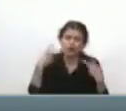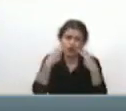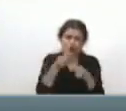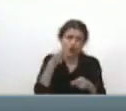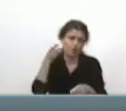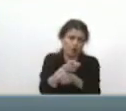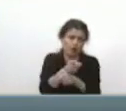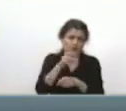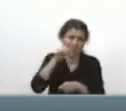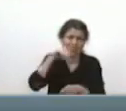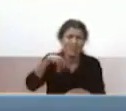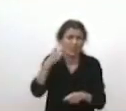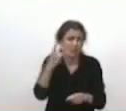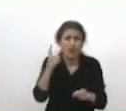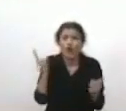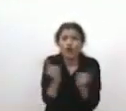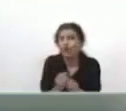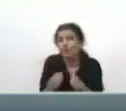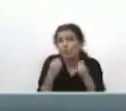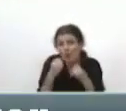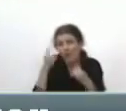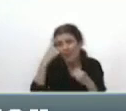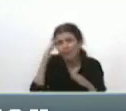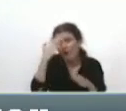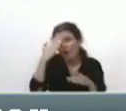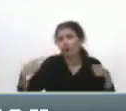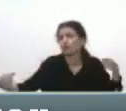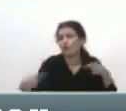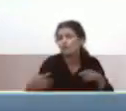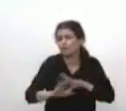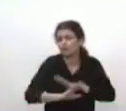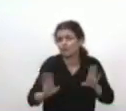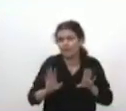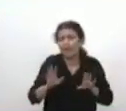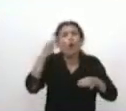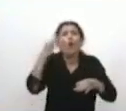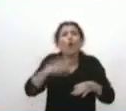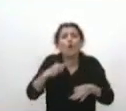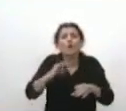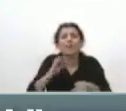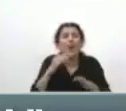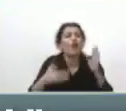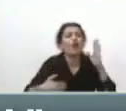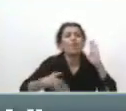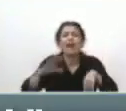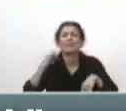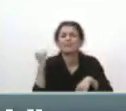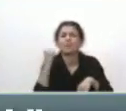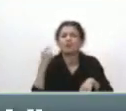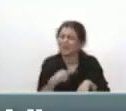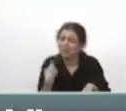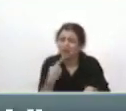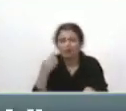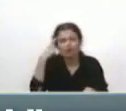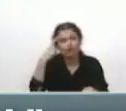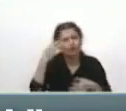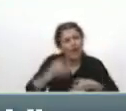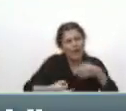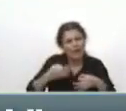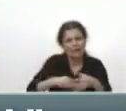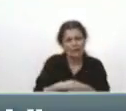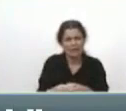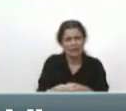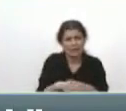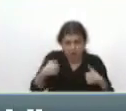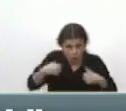sencilla el dnu es inconstitucional Y eso es lo único que nosotros tenemos que evaluar y no lo digo yo lo dicen todo el espectro